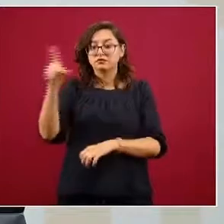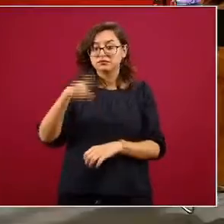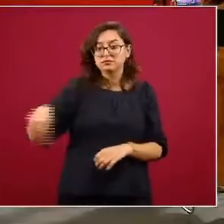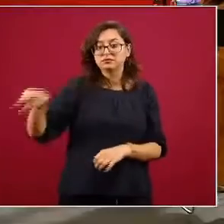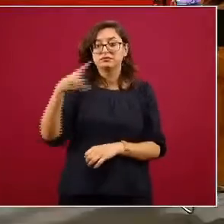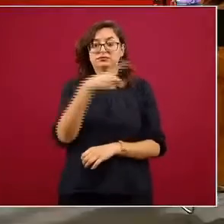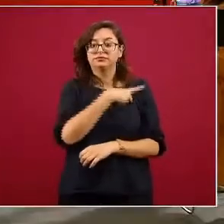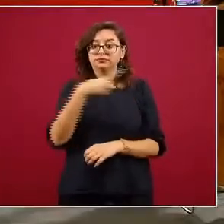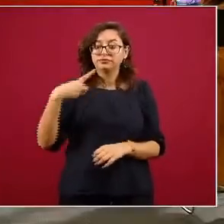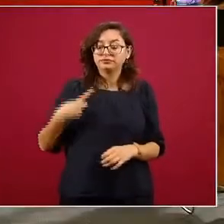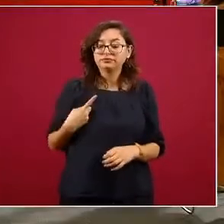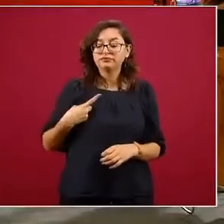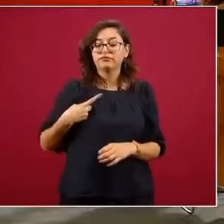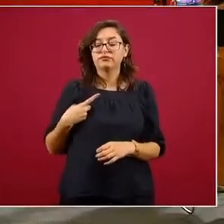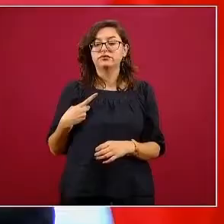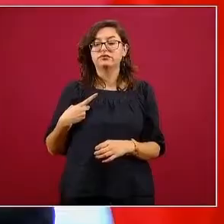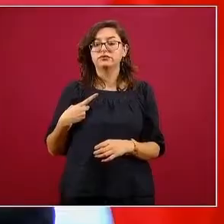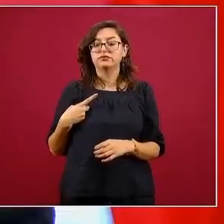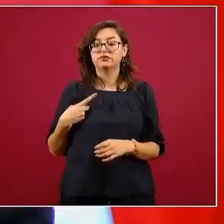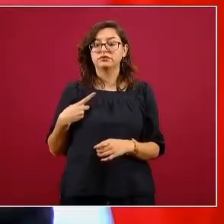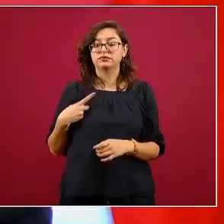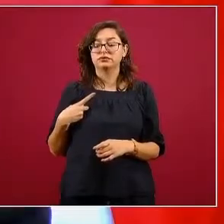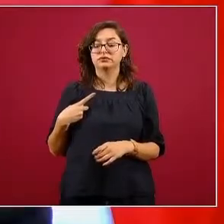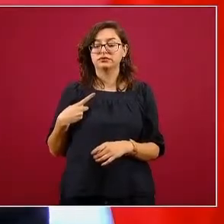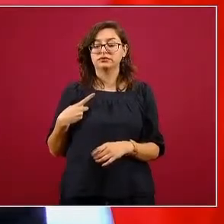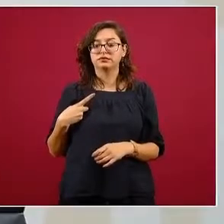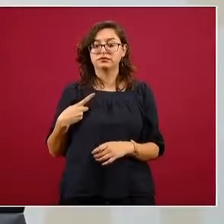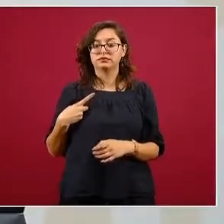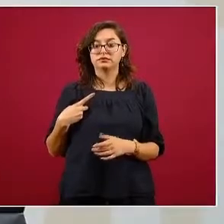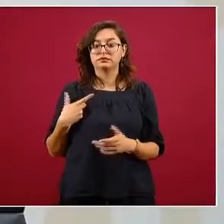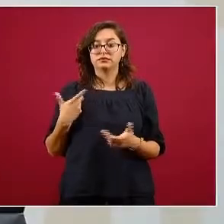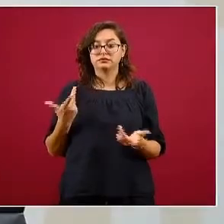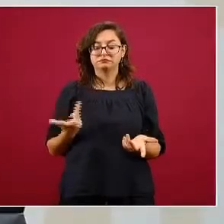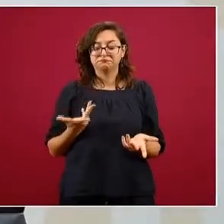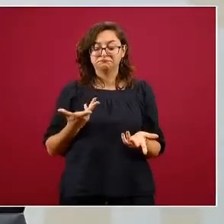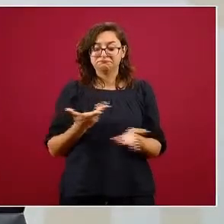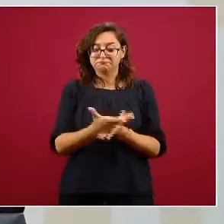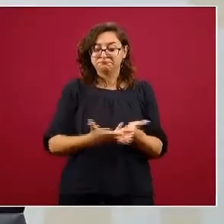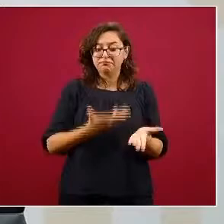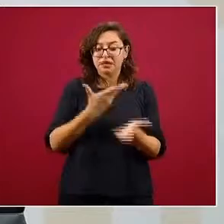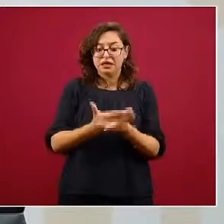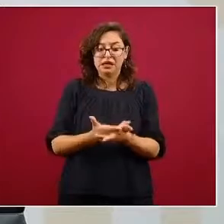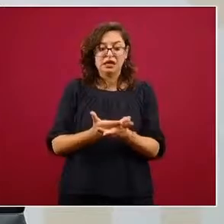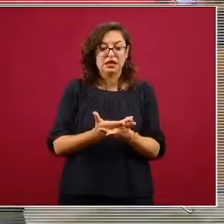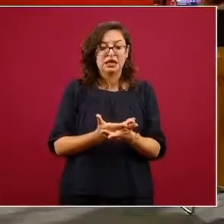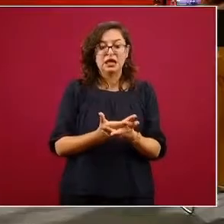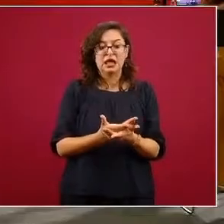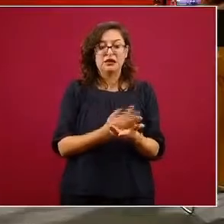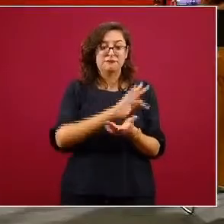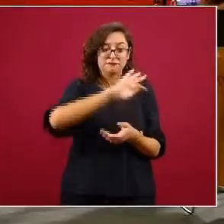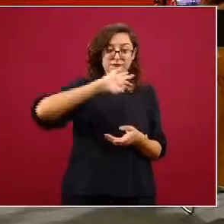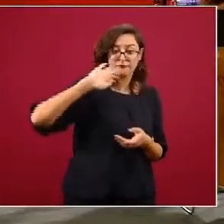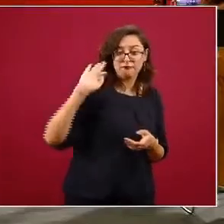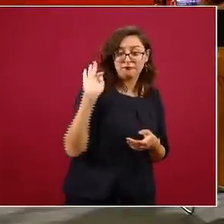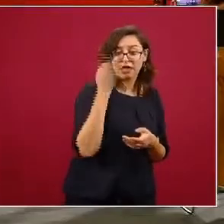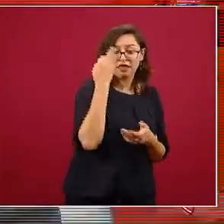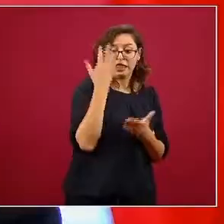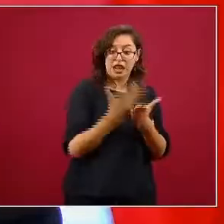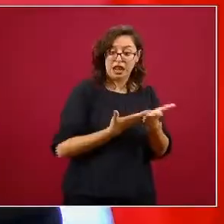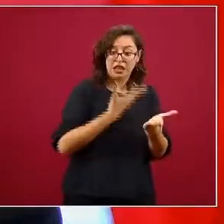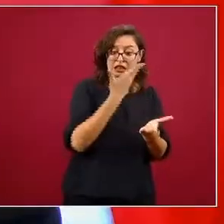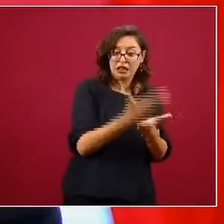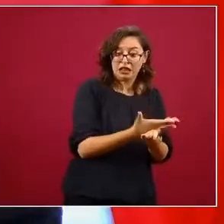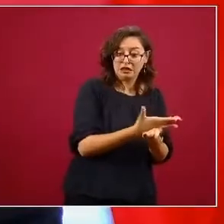las circunstancias en donde la contribución federal podría legítimamente